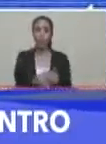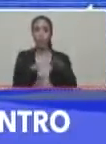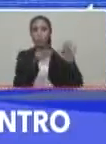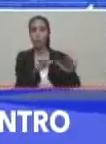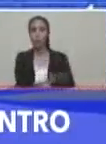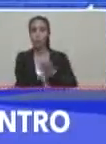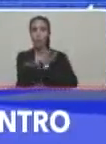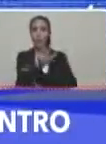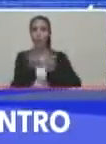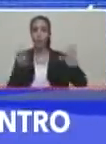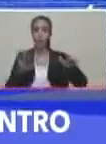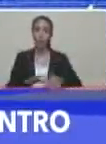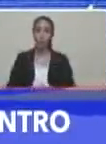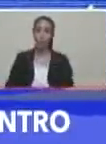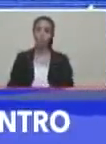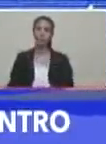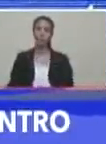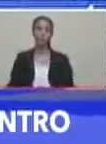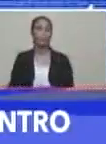2.385.839